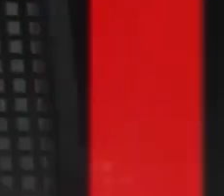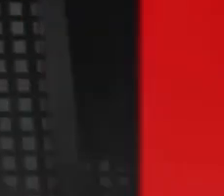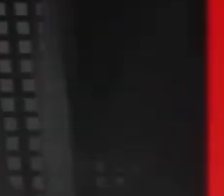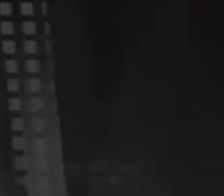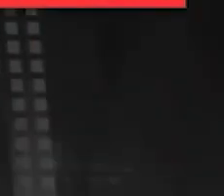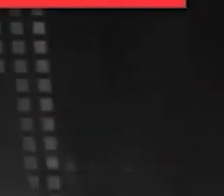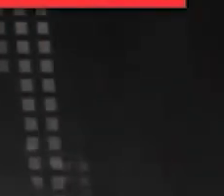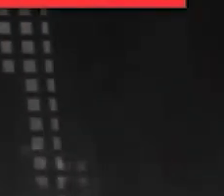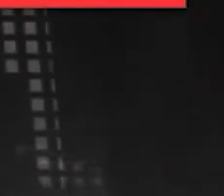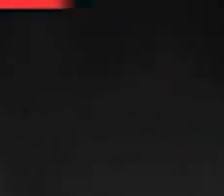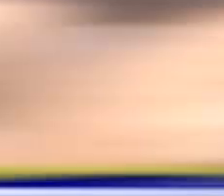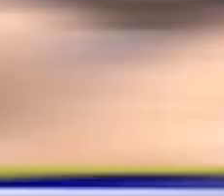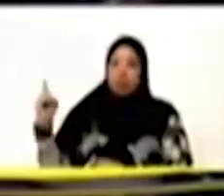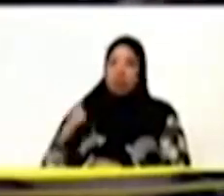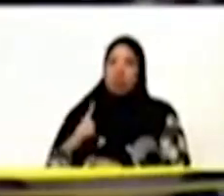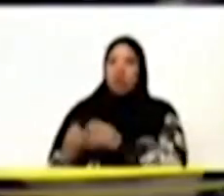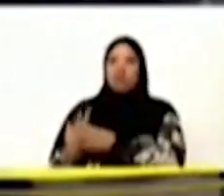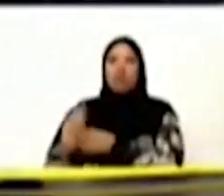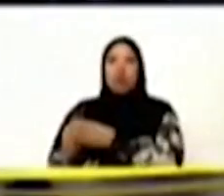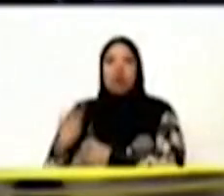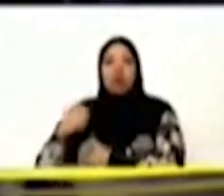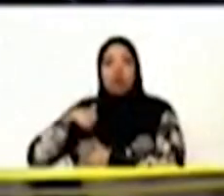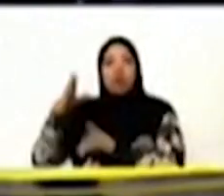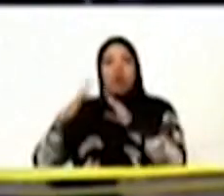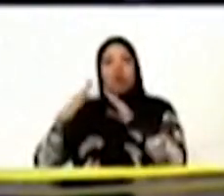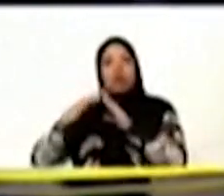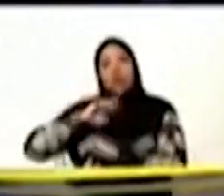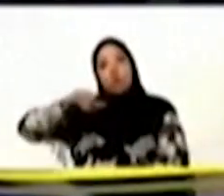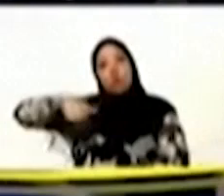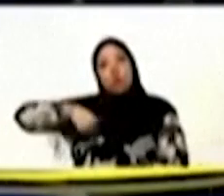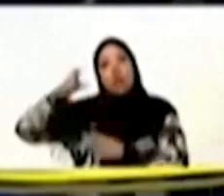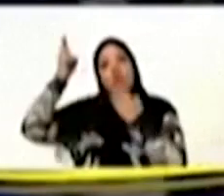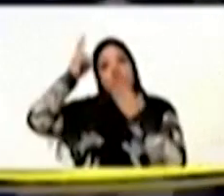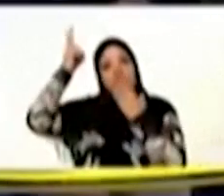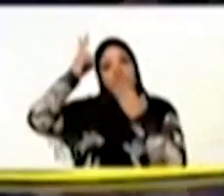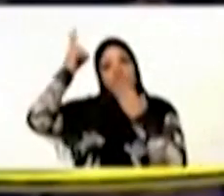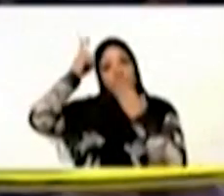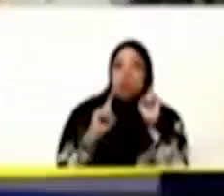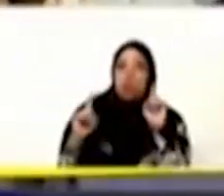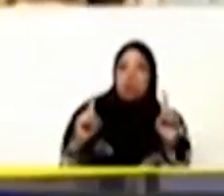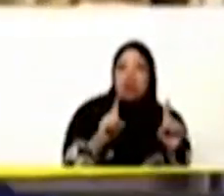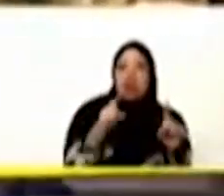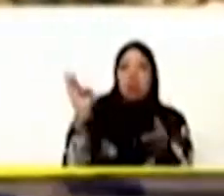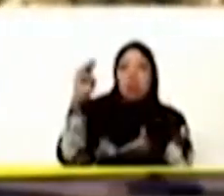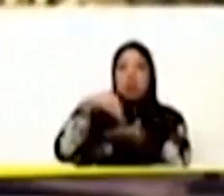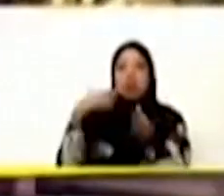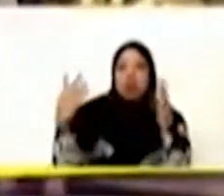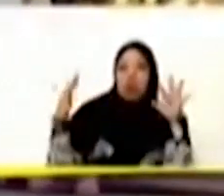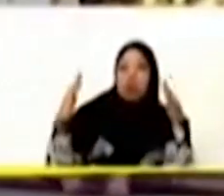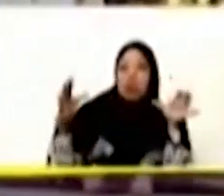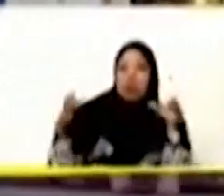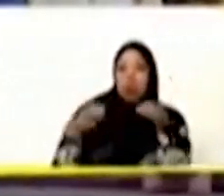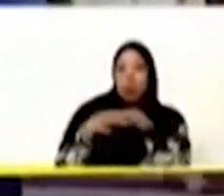Grupo El Deber informa. Esta casa es la casa de los indios. El presidente de Venezuela, Nicolás Maduro,